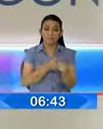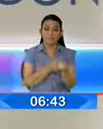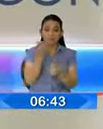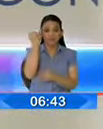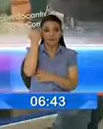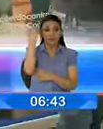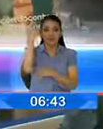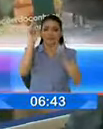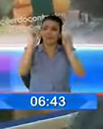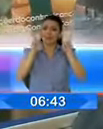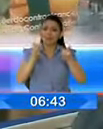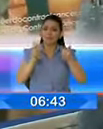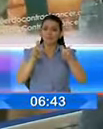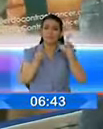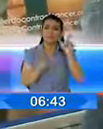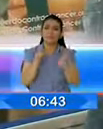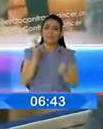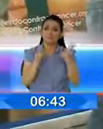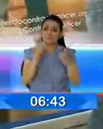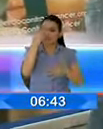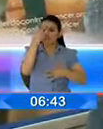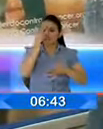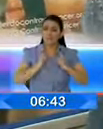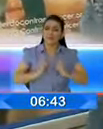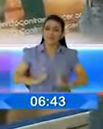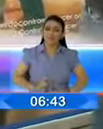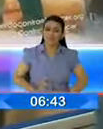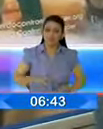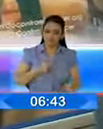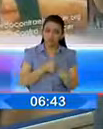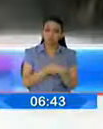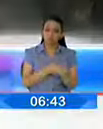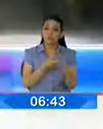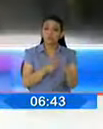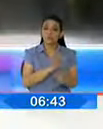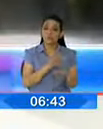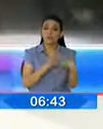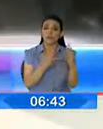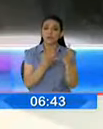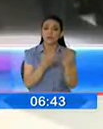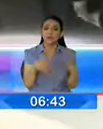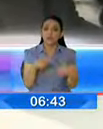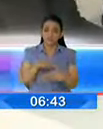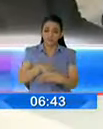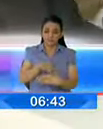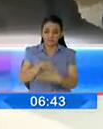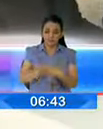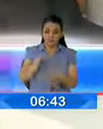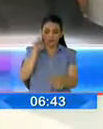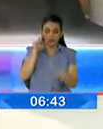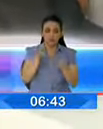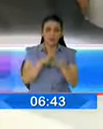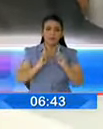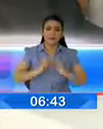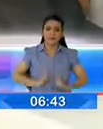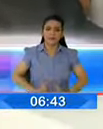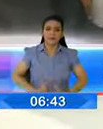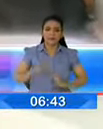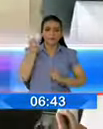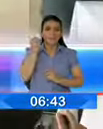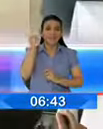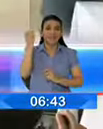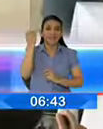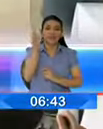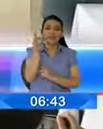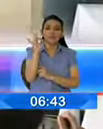busca mejorar la calidad de vida de los pacientes oncológicos y sus familias a través de la firma del Acuerdo contra el Cáncer, una iniciativa de